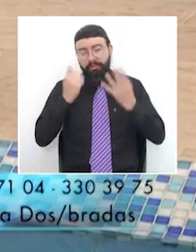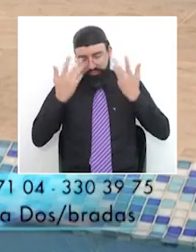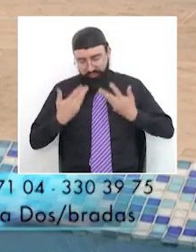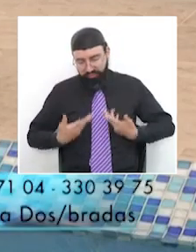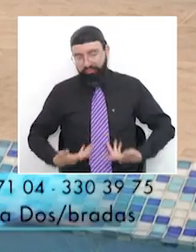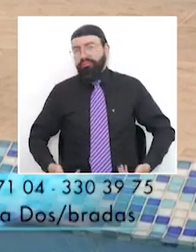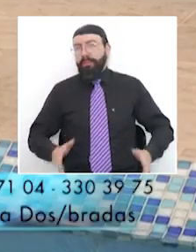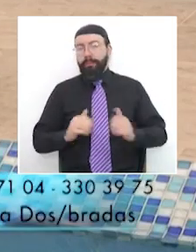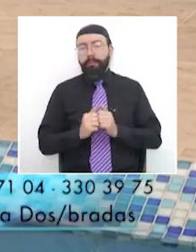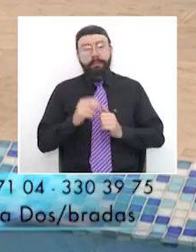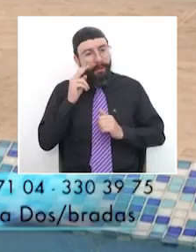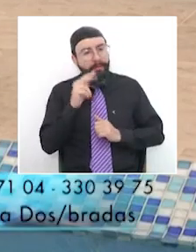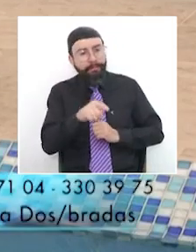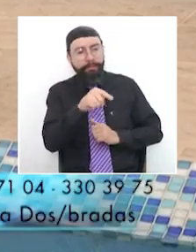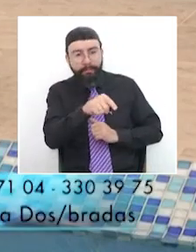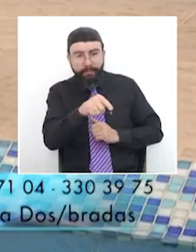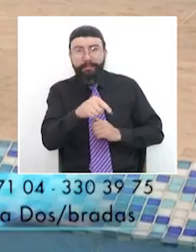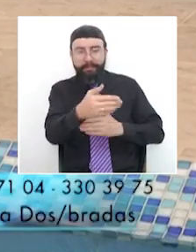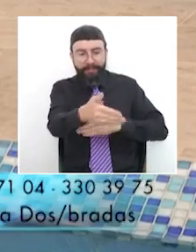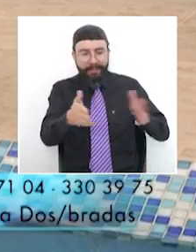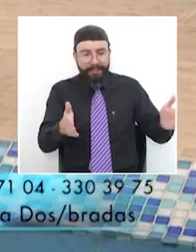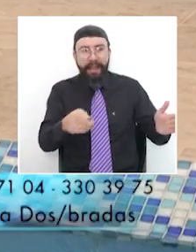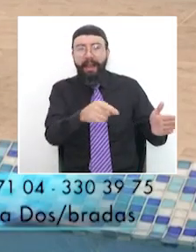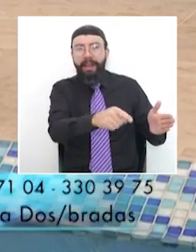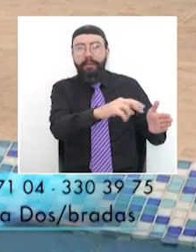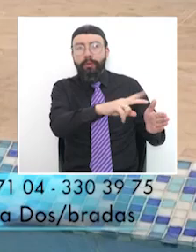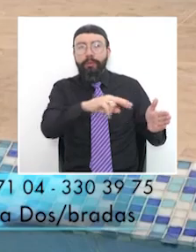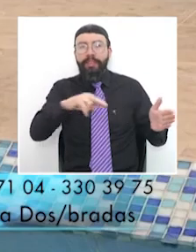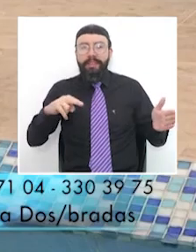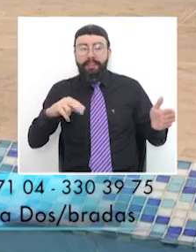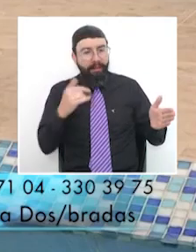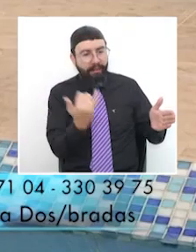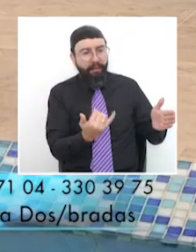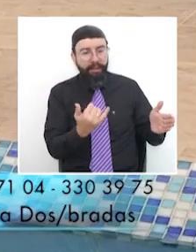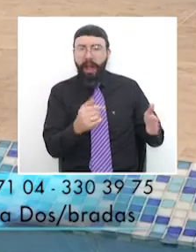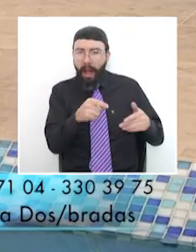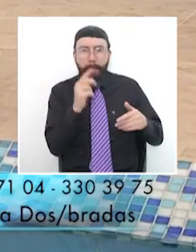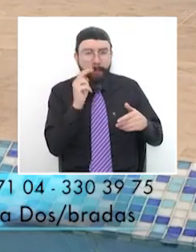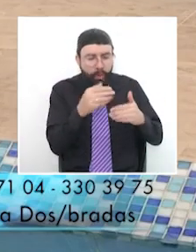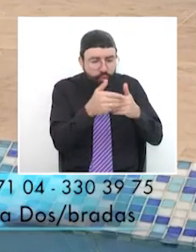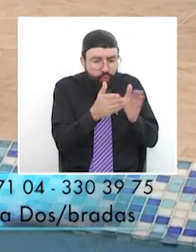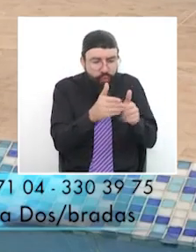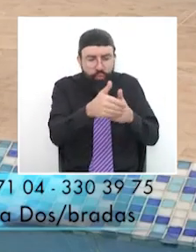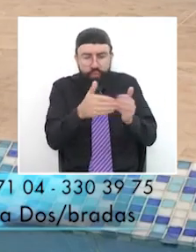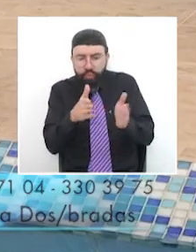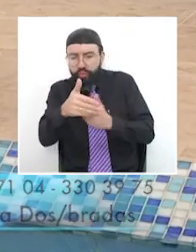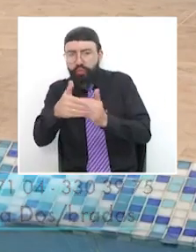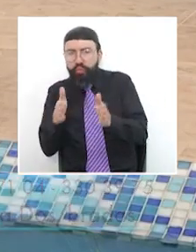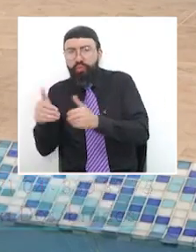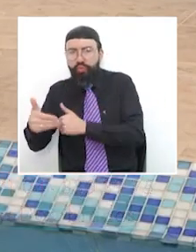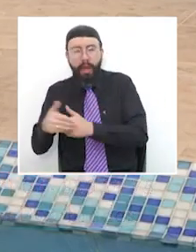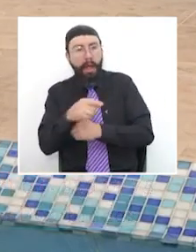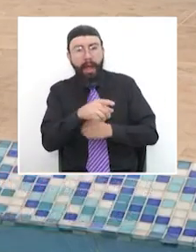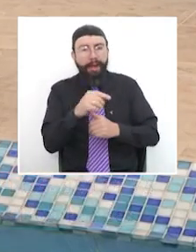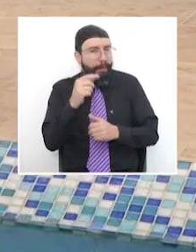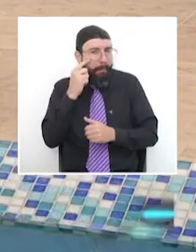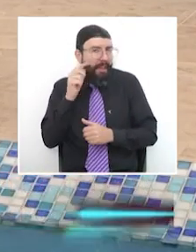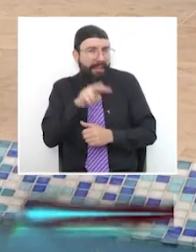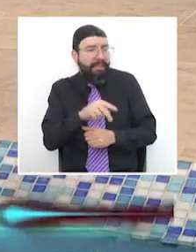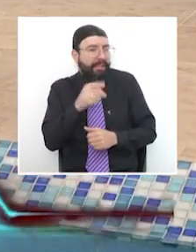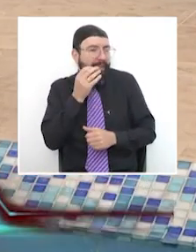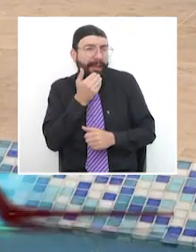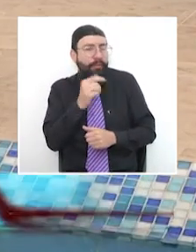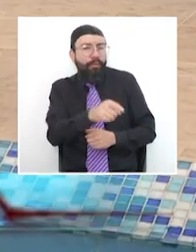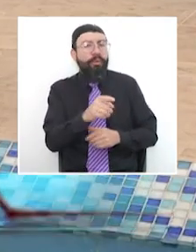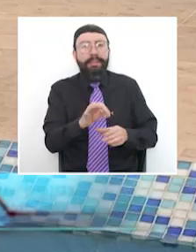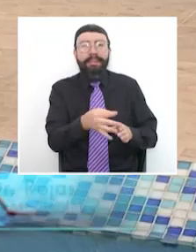piscina, ustedes ven unos cuadritos. Vamos a suponer que todos esos cuadritos son nuestras células, son nuestros órganos. Y